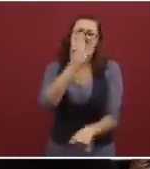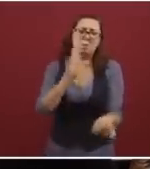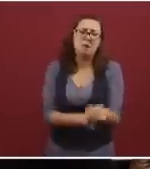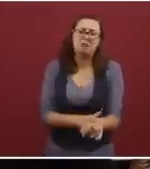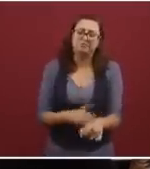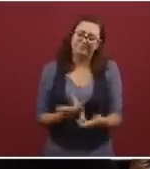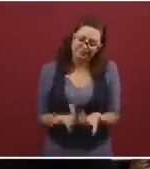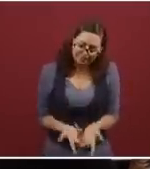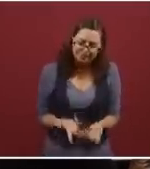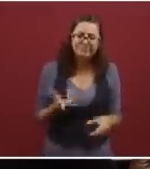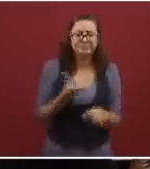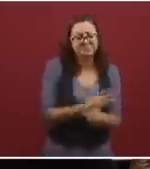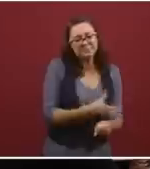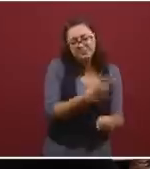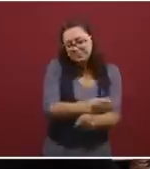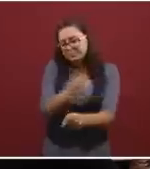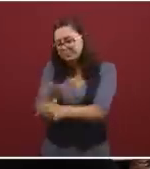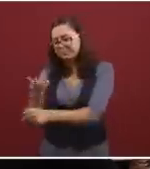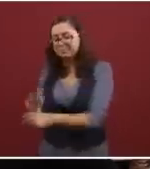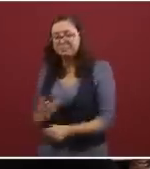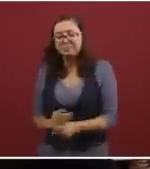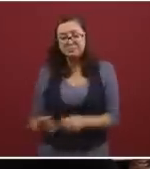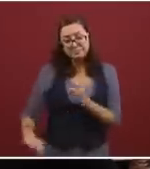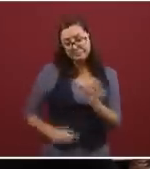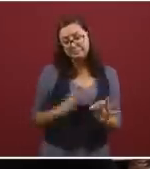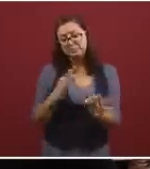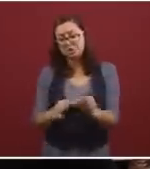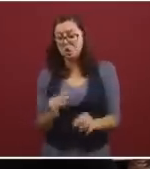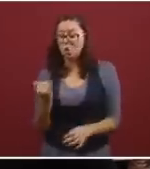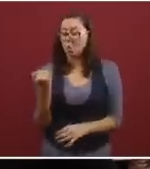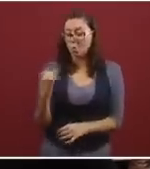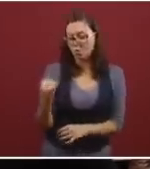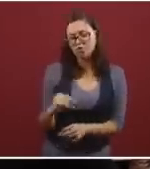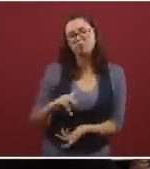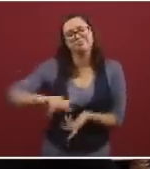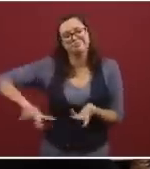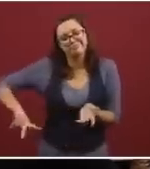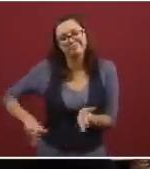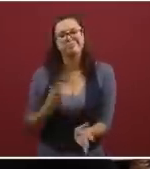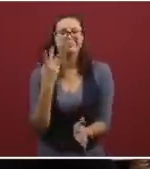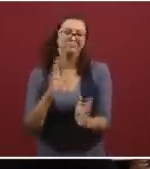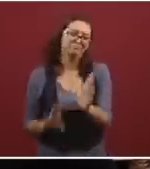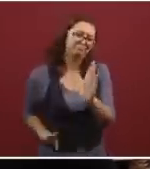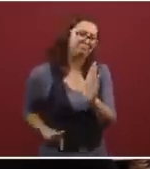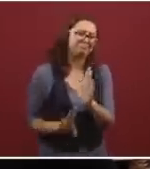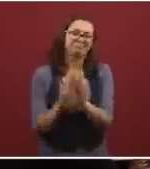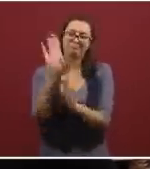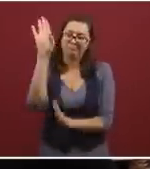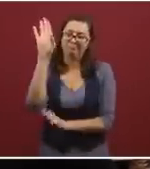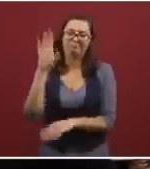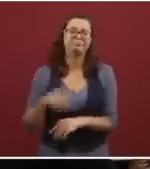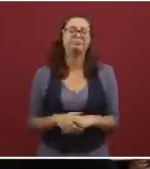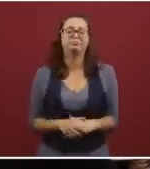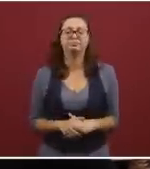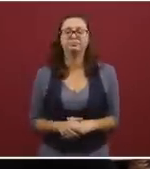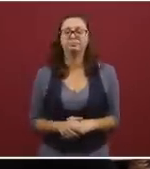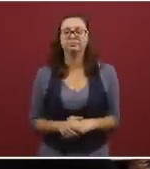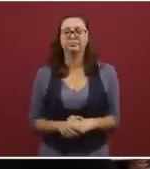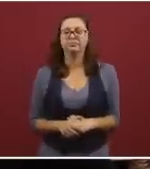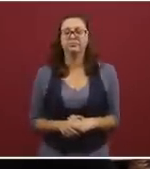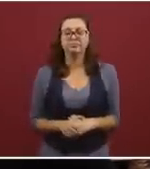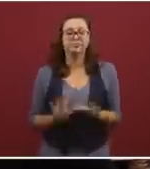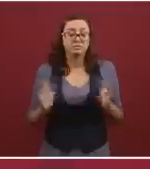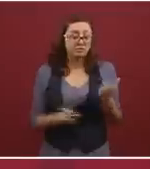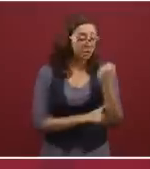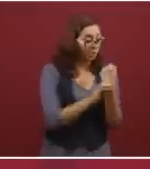embargo, como lo señalaba el señor presidente, ya en junio ya tenemos un repunte nuevamente, ya